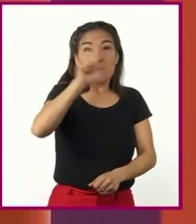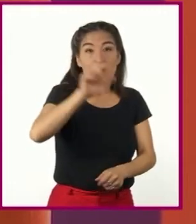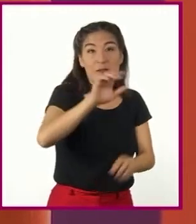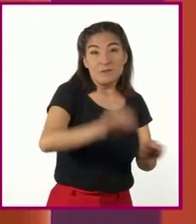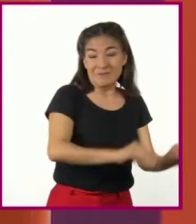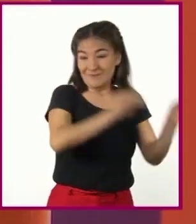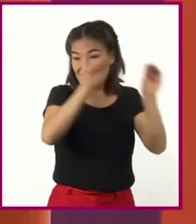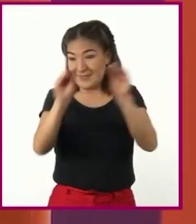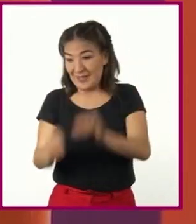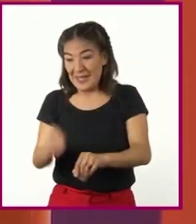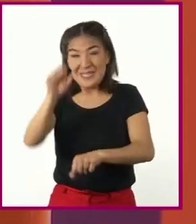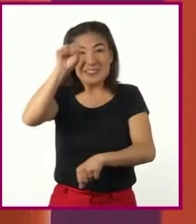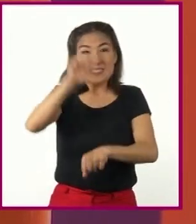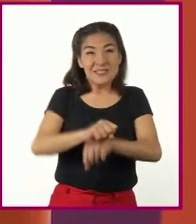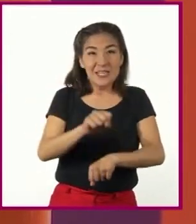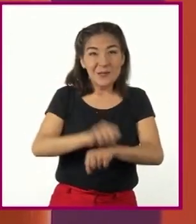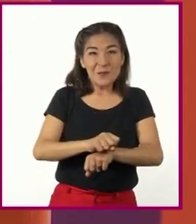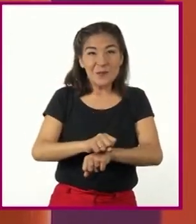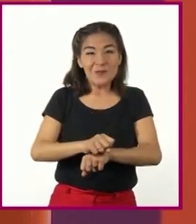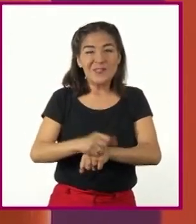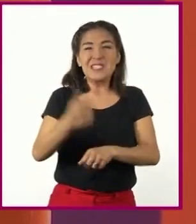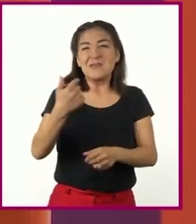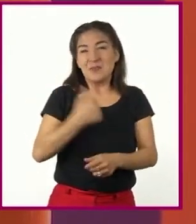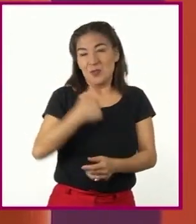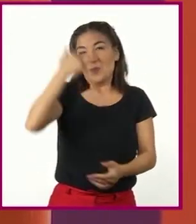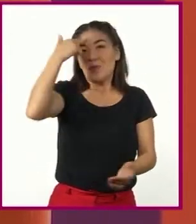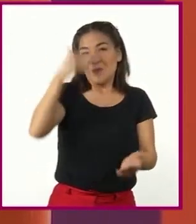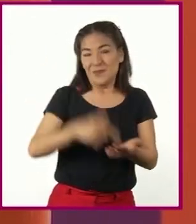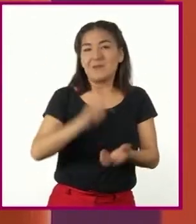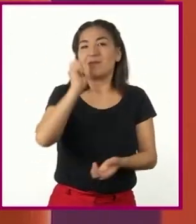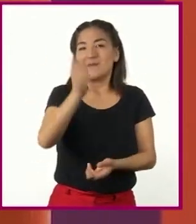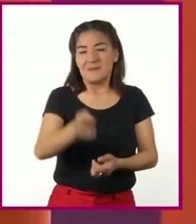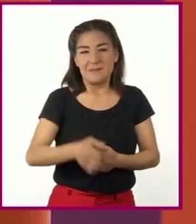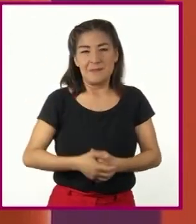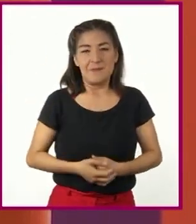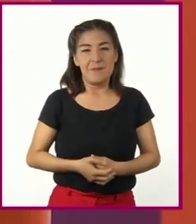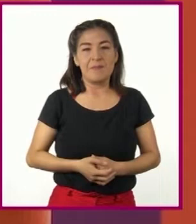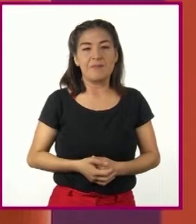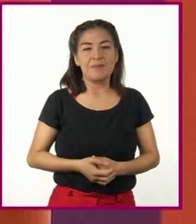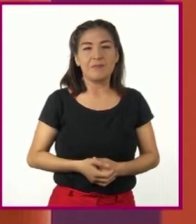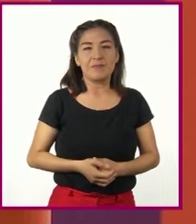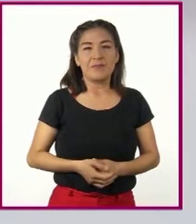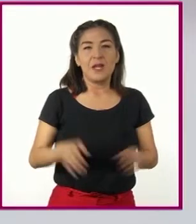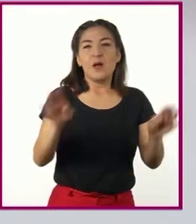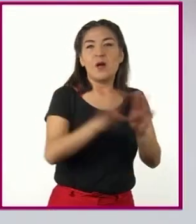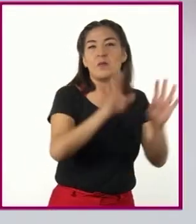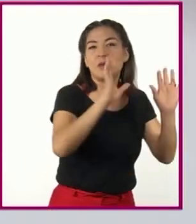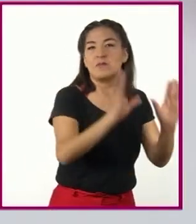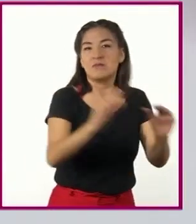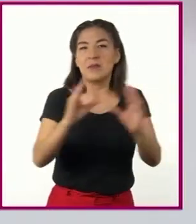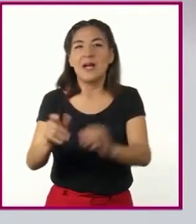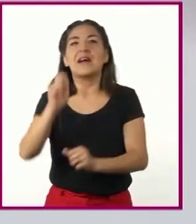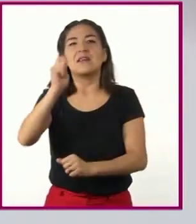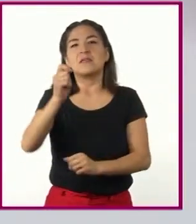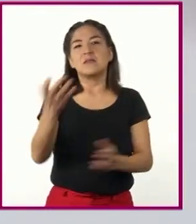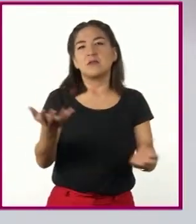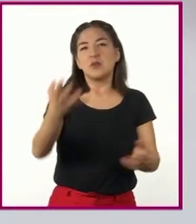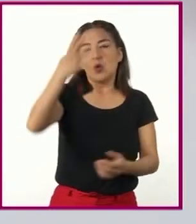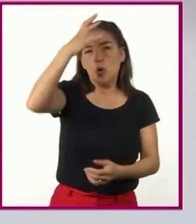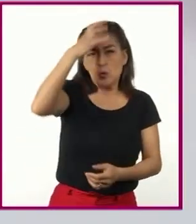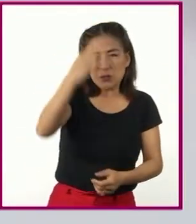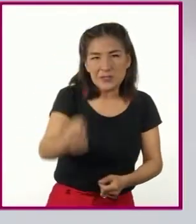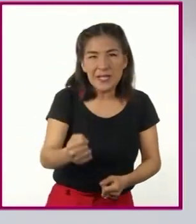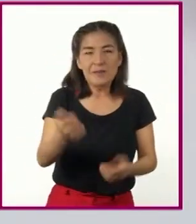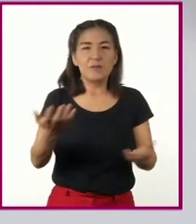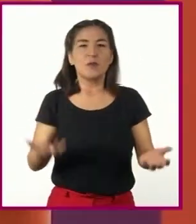secundaria, creo que la enseñanza se dedica más hacia lo conceptual, hacia